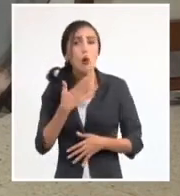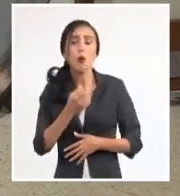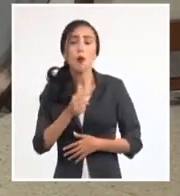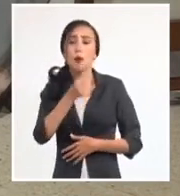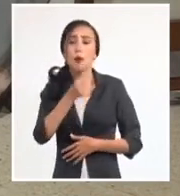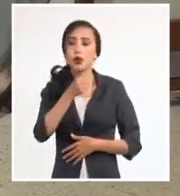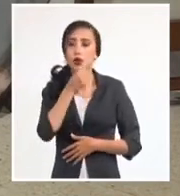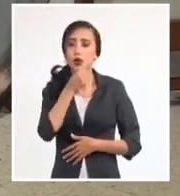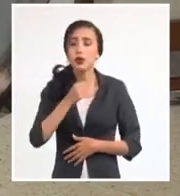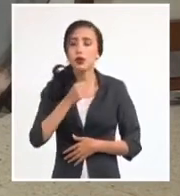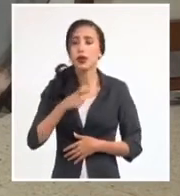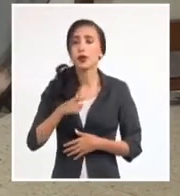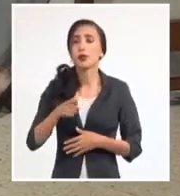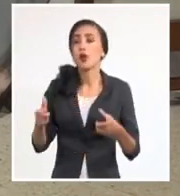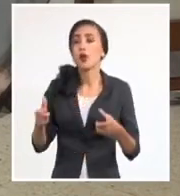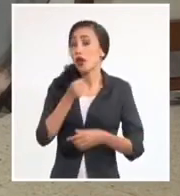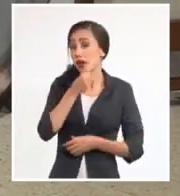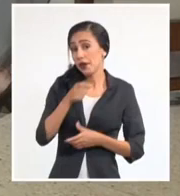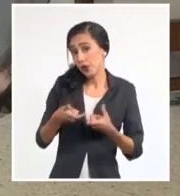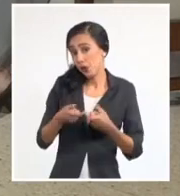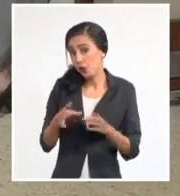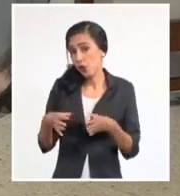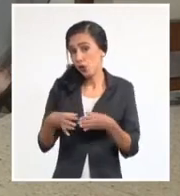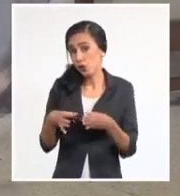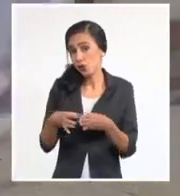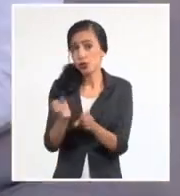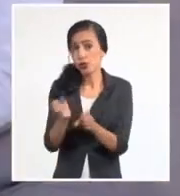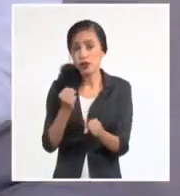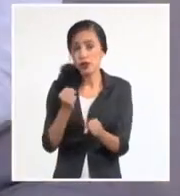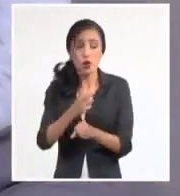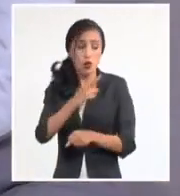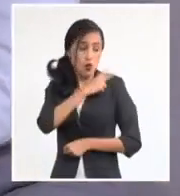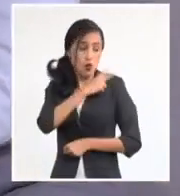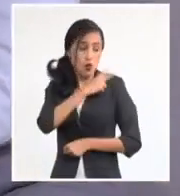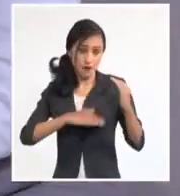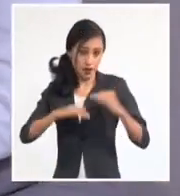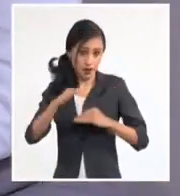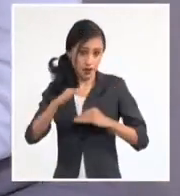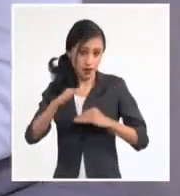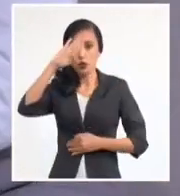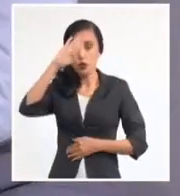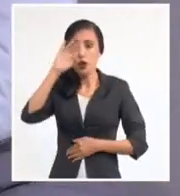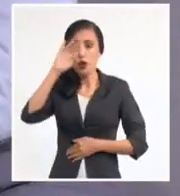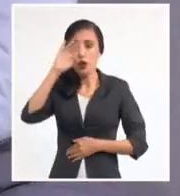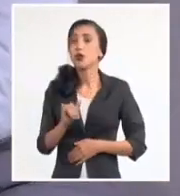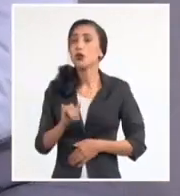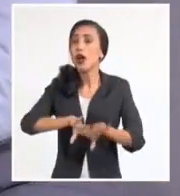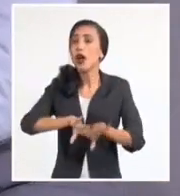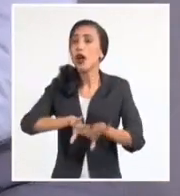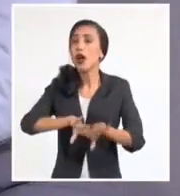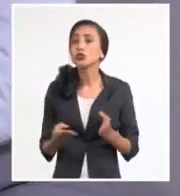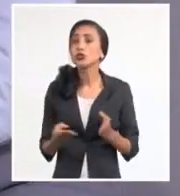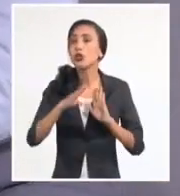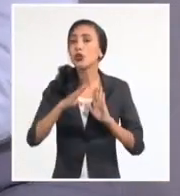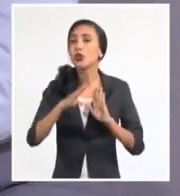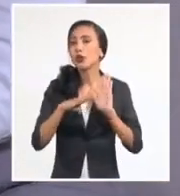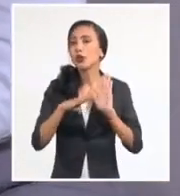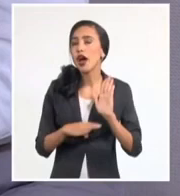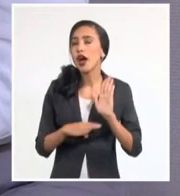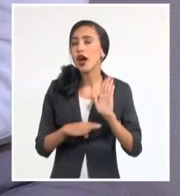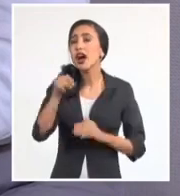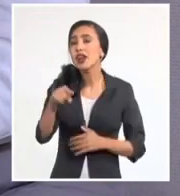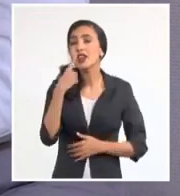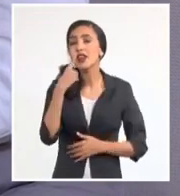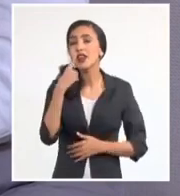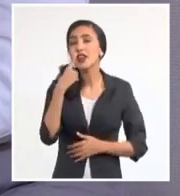en las reuniones que se hacen en los grupos de trabajo de la dirección del país, en todas esas subtramas habita el empeño de que del país